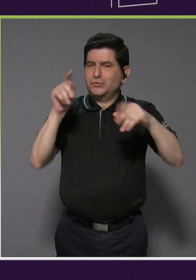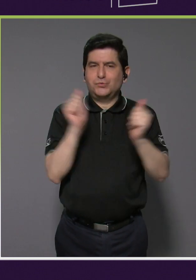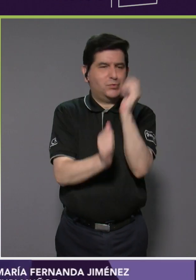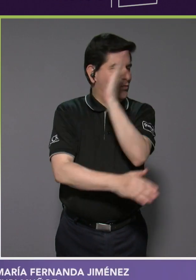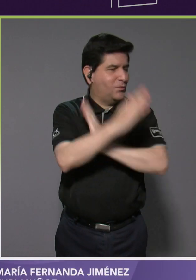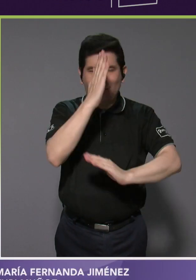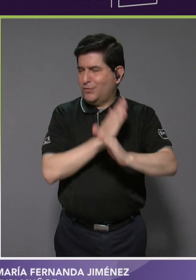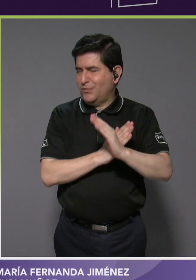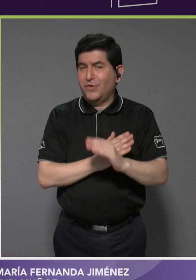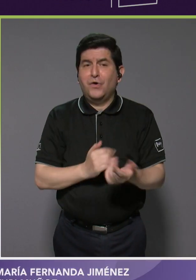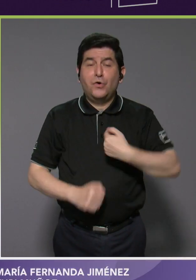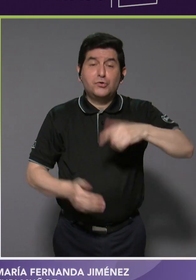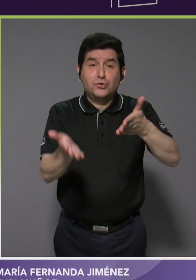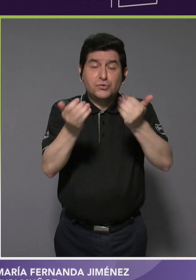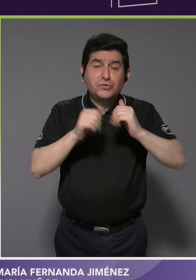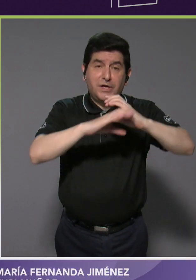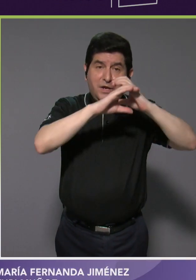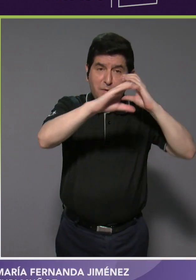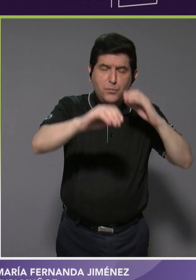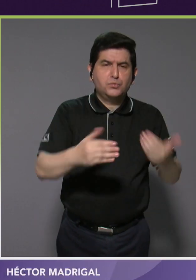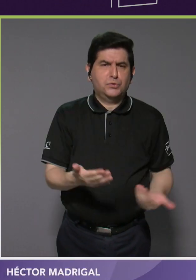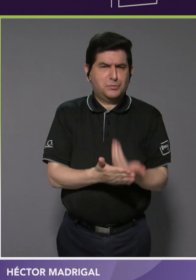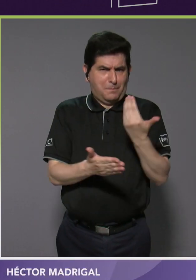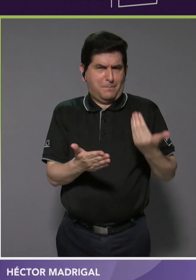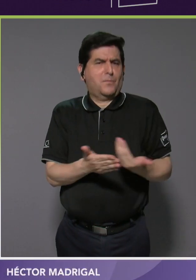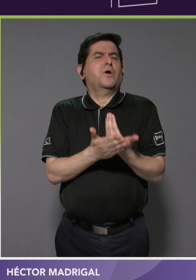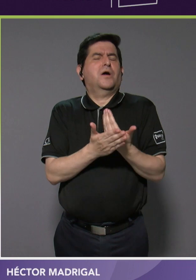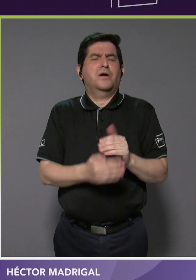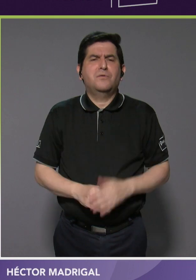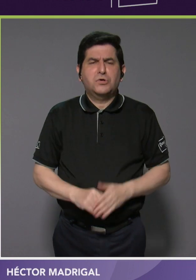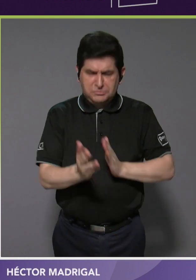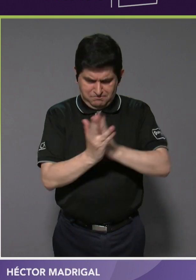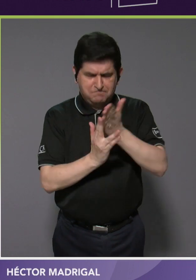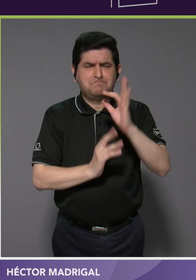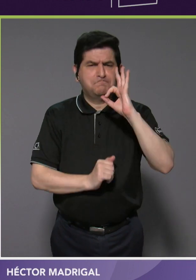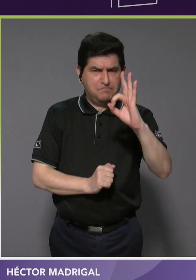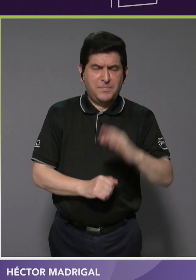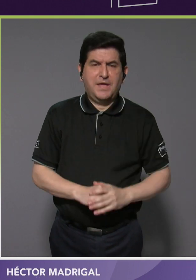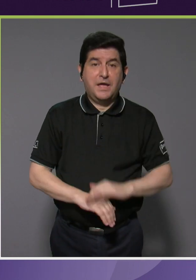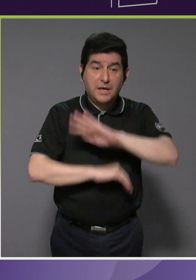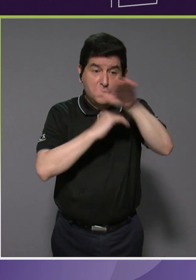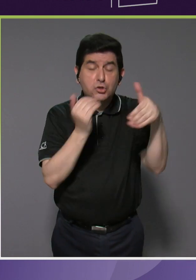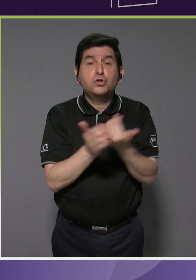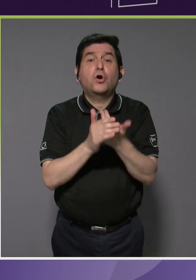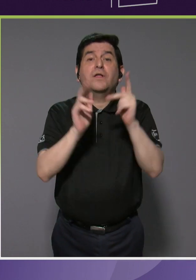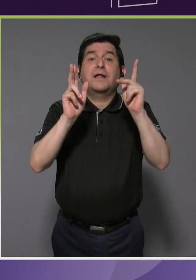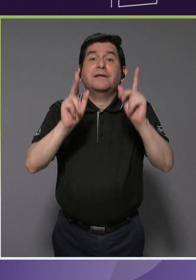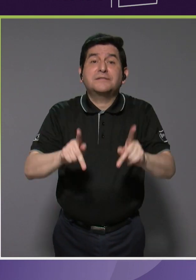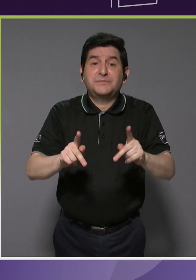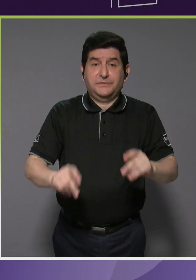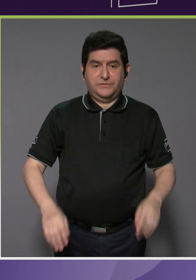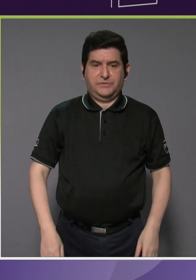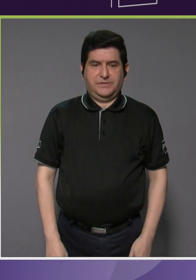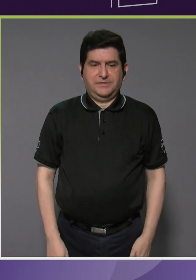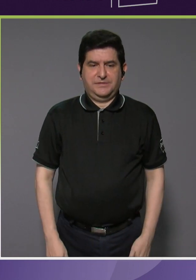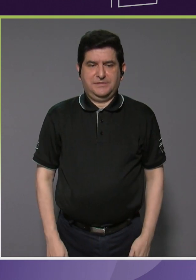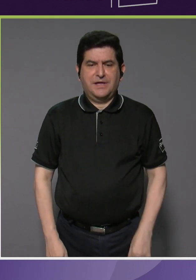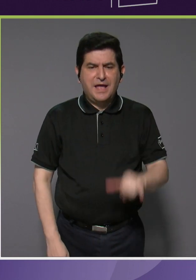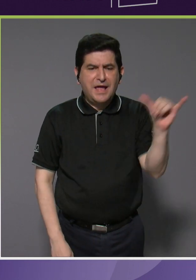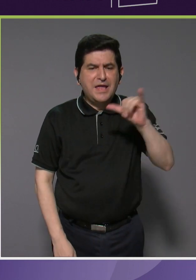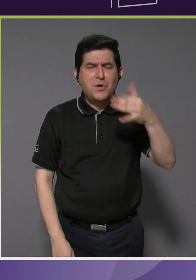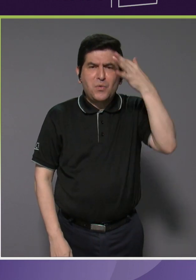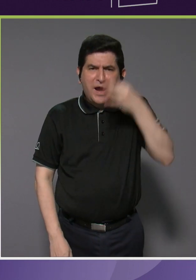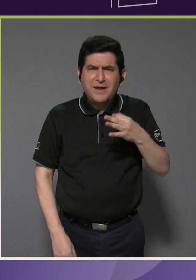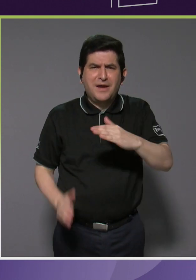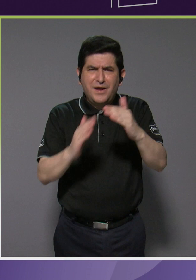¿verdad? Queremos buses modernos, que sean accesibles para todas las personas, y también creo